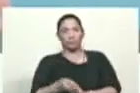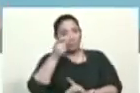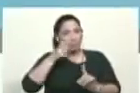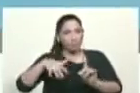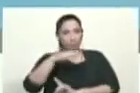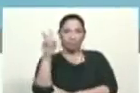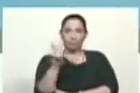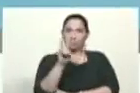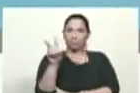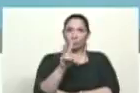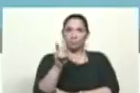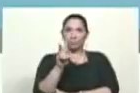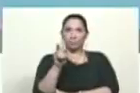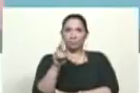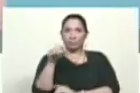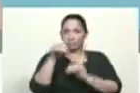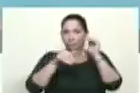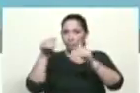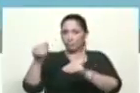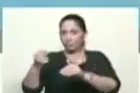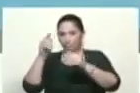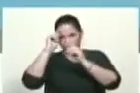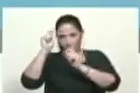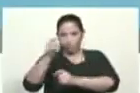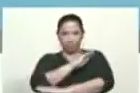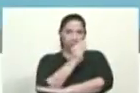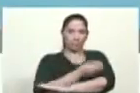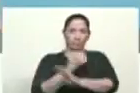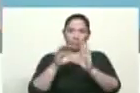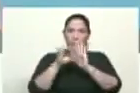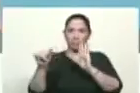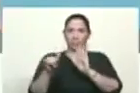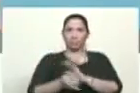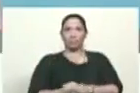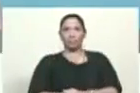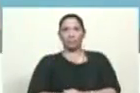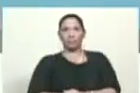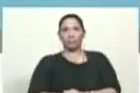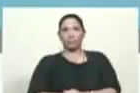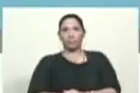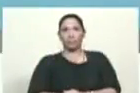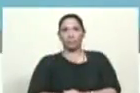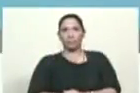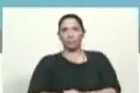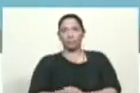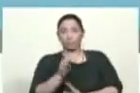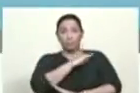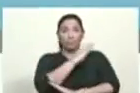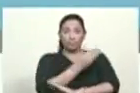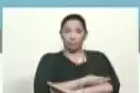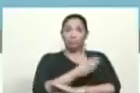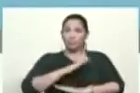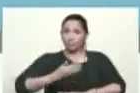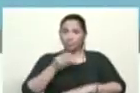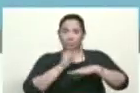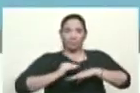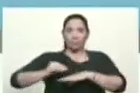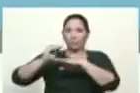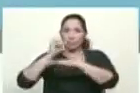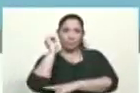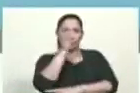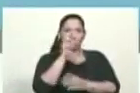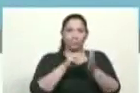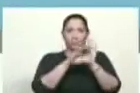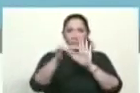de Venezuela es depositario del poder constituyente originario. En ejercicio de dicho poder puede convocar una Asamblea Nacional